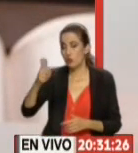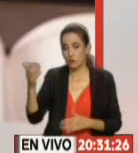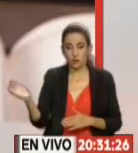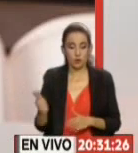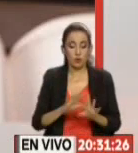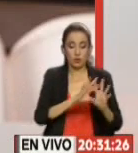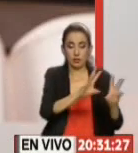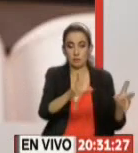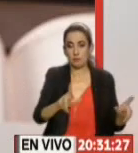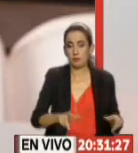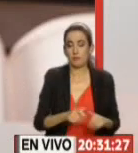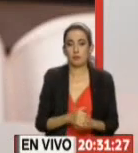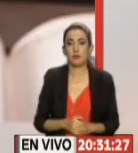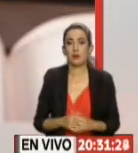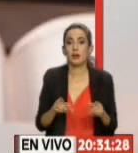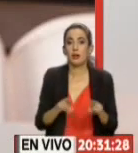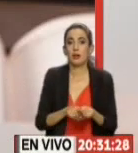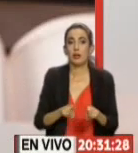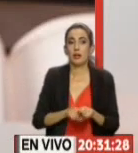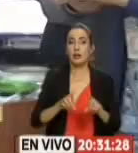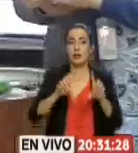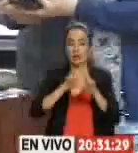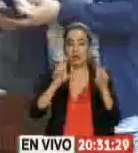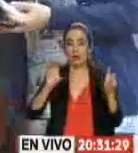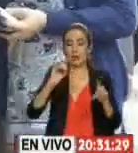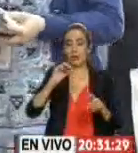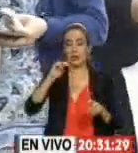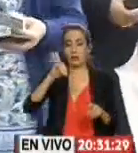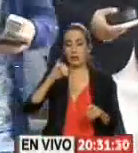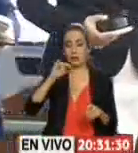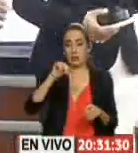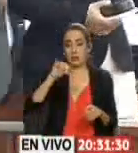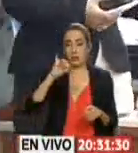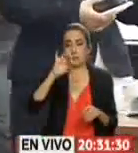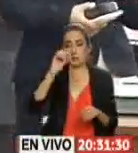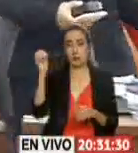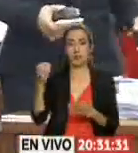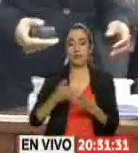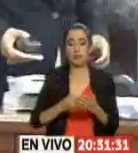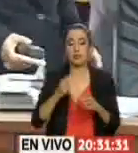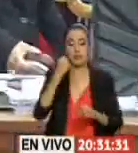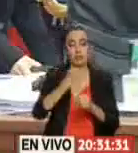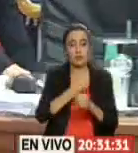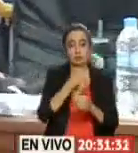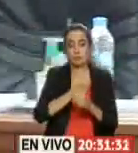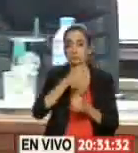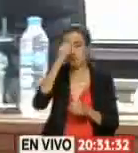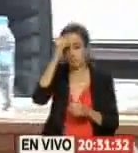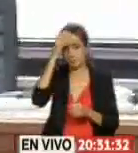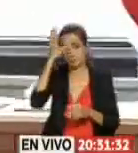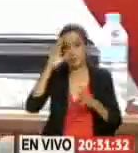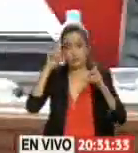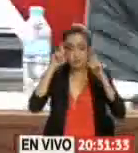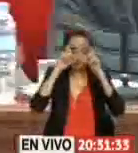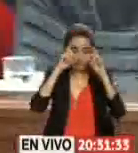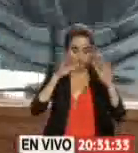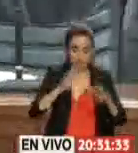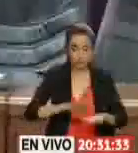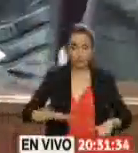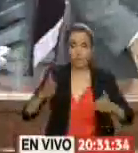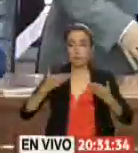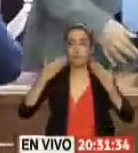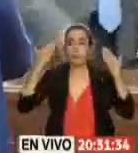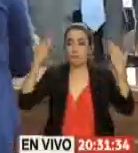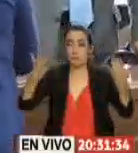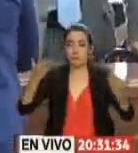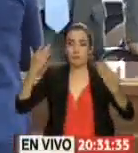por peculado, en el denominado caso Caminito, en torno a operaciones de inteligencia. Según Fiscalía, para la operación se entregó